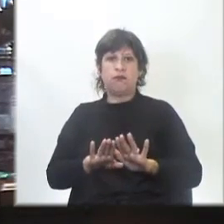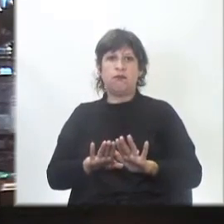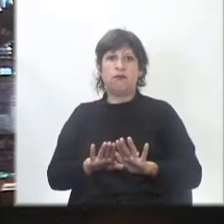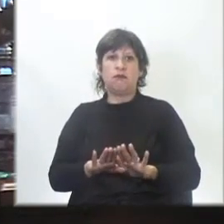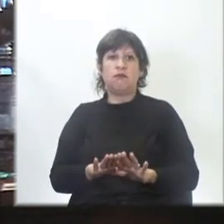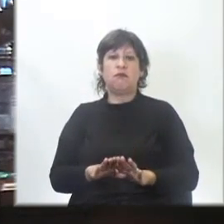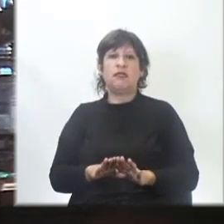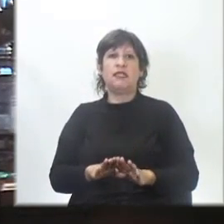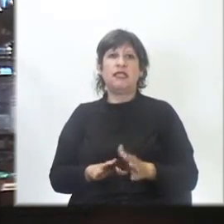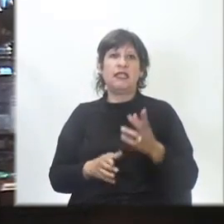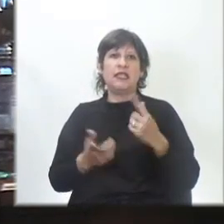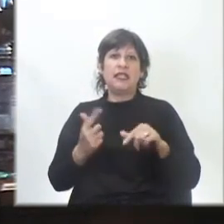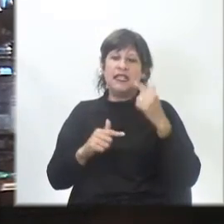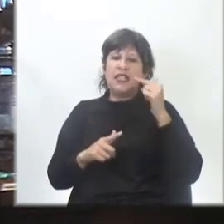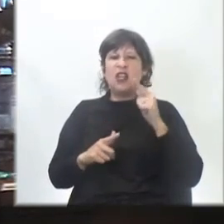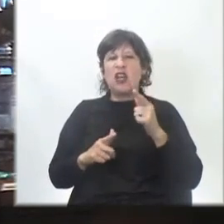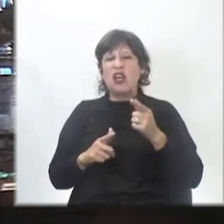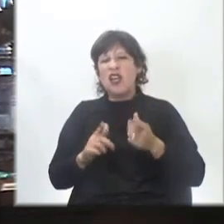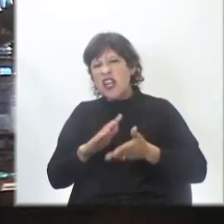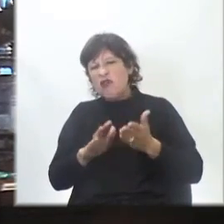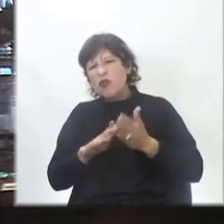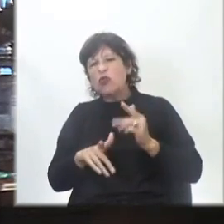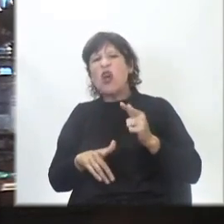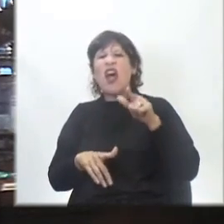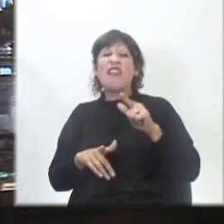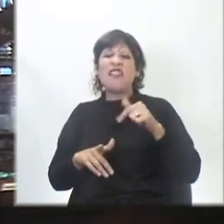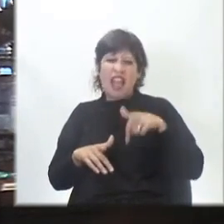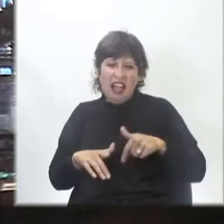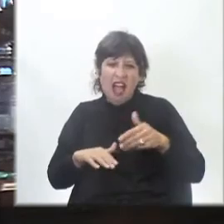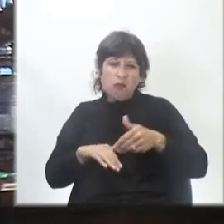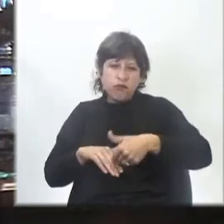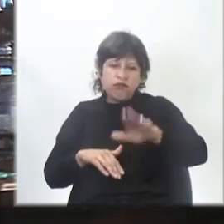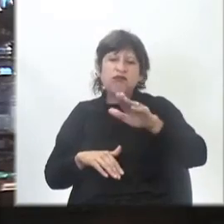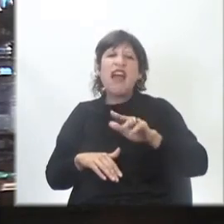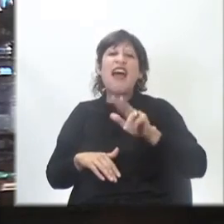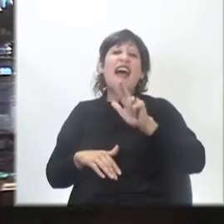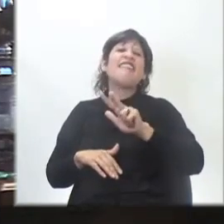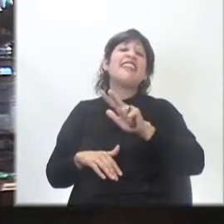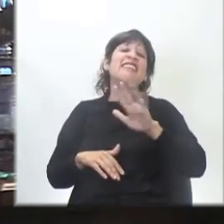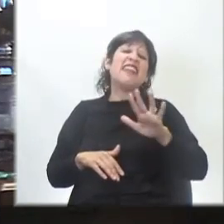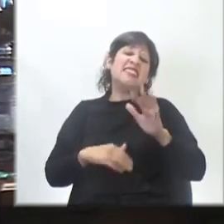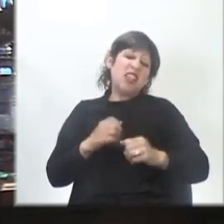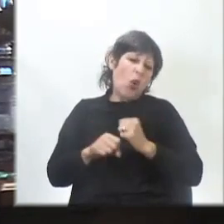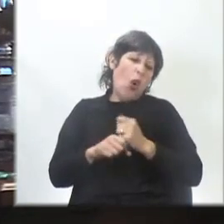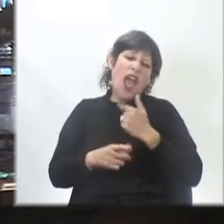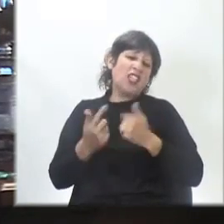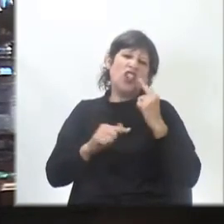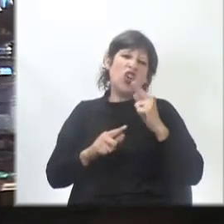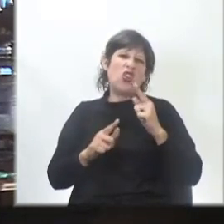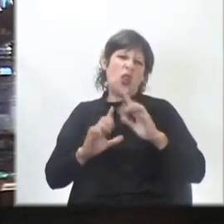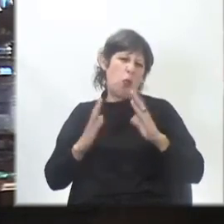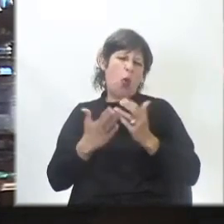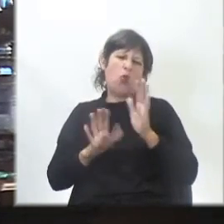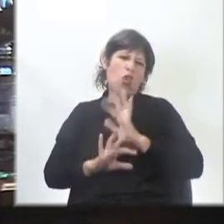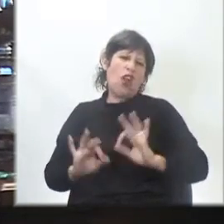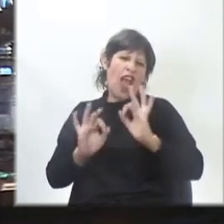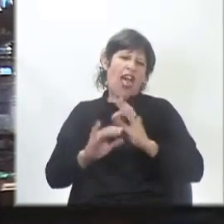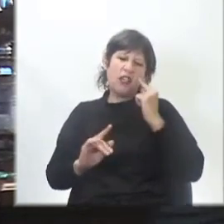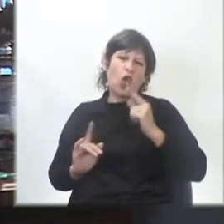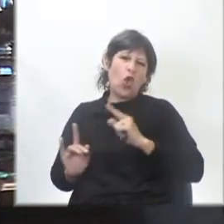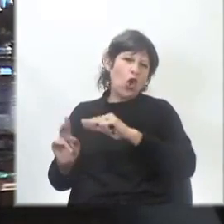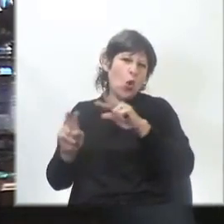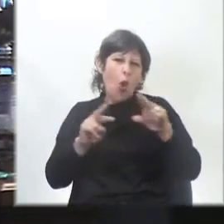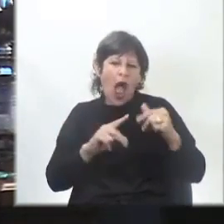Es decir, de acá a 30, 35 años no va a pasar nada en el mundo. Va a seguir todo igual, los reabastecimientos en vuelo se van a seguir